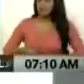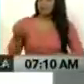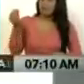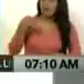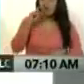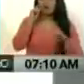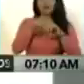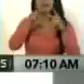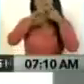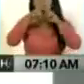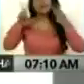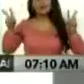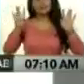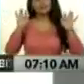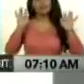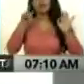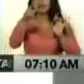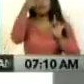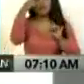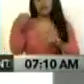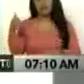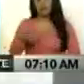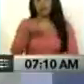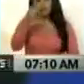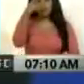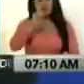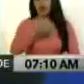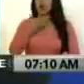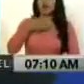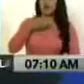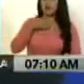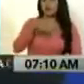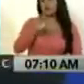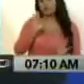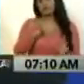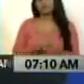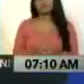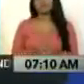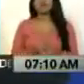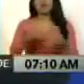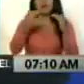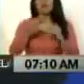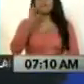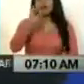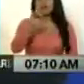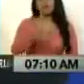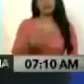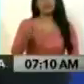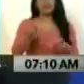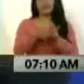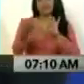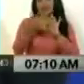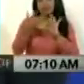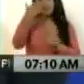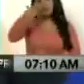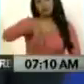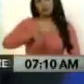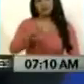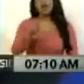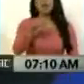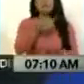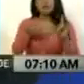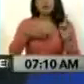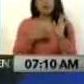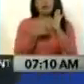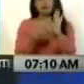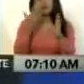esfuerzo para la paz, aunque la Mesa de la Unidad Democrática no quiera. Y seguimos revisando, esa es parte de la interacción de la gente, pero también queríamos mostrar, y